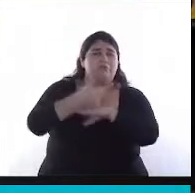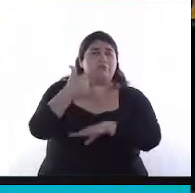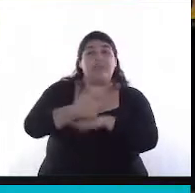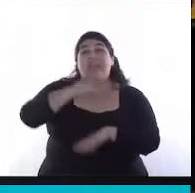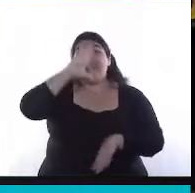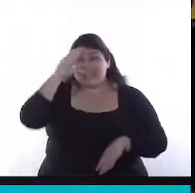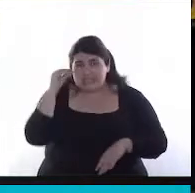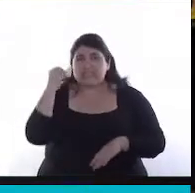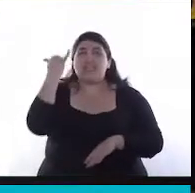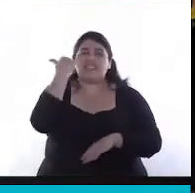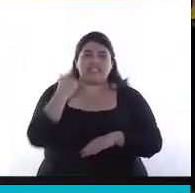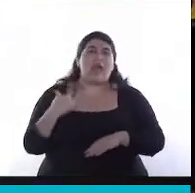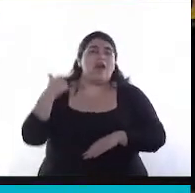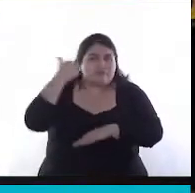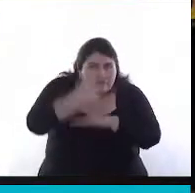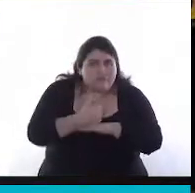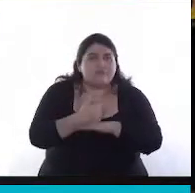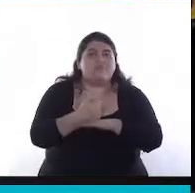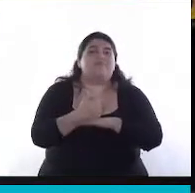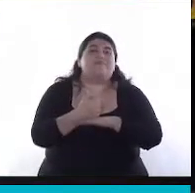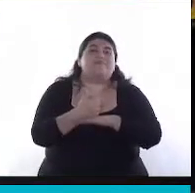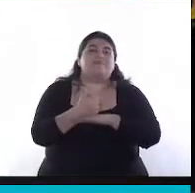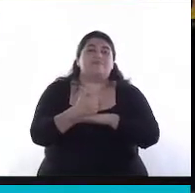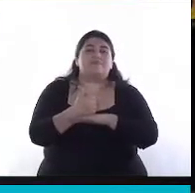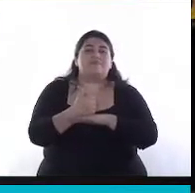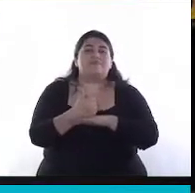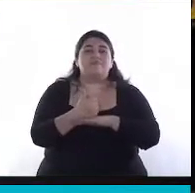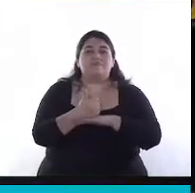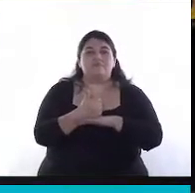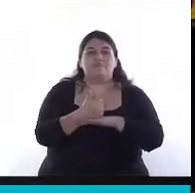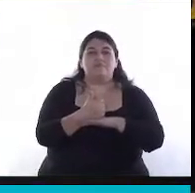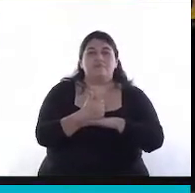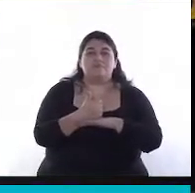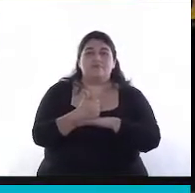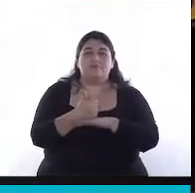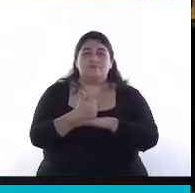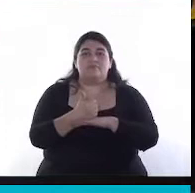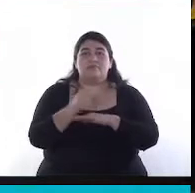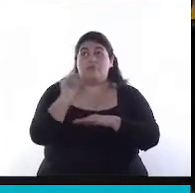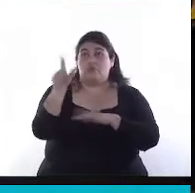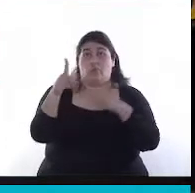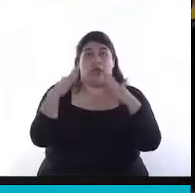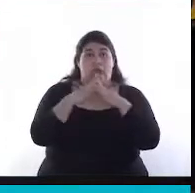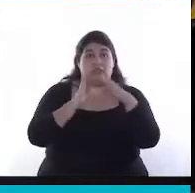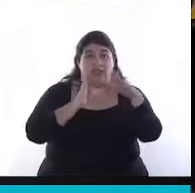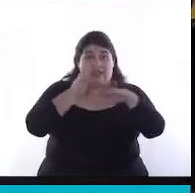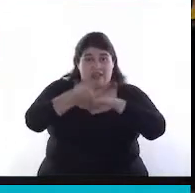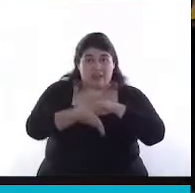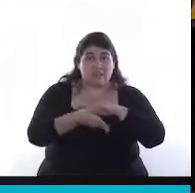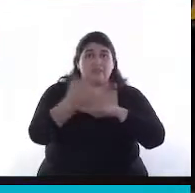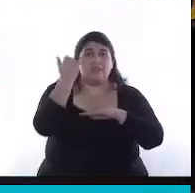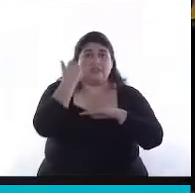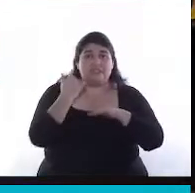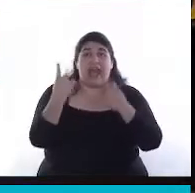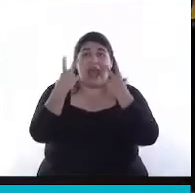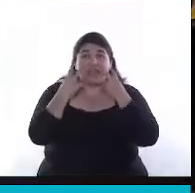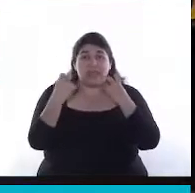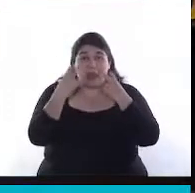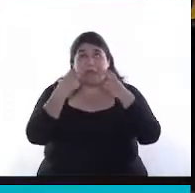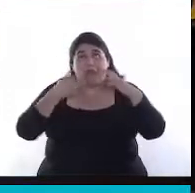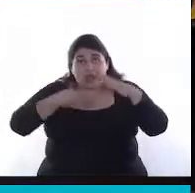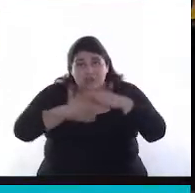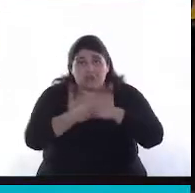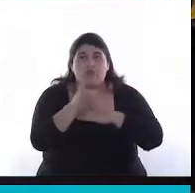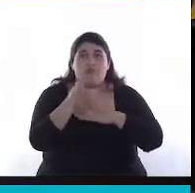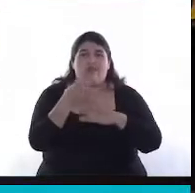sometido al ingreso a su casa mediante una orden de allanamiento que duró